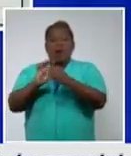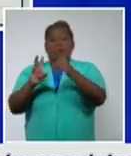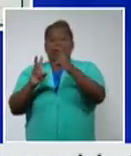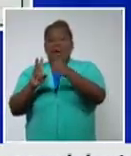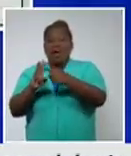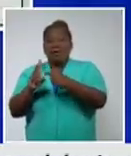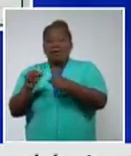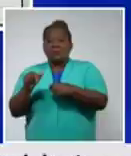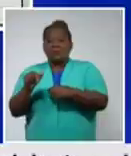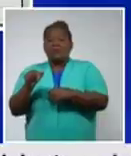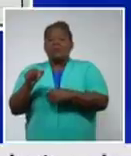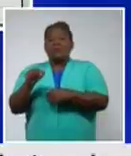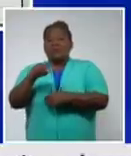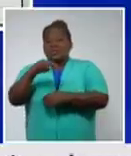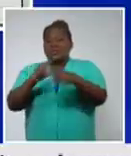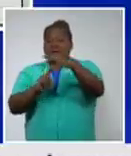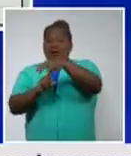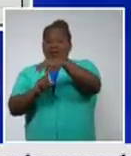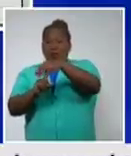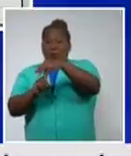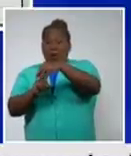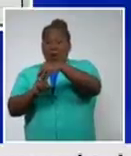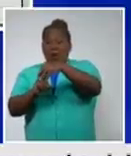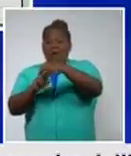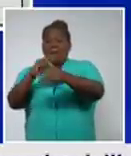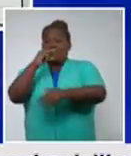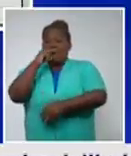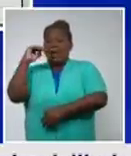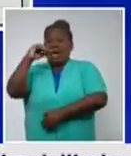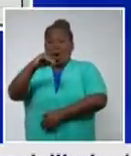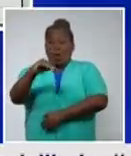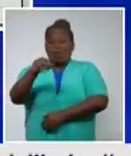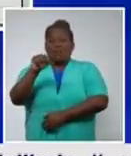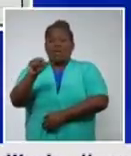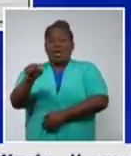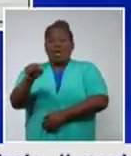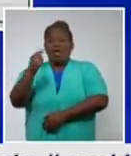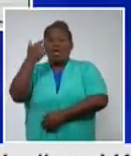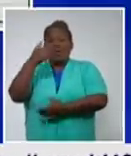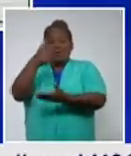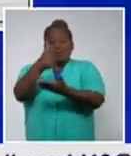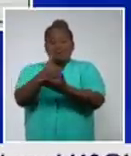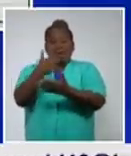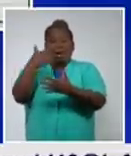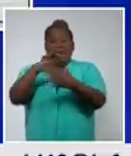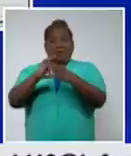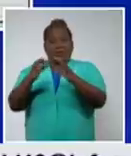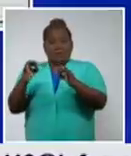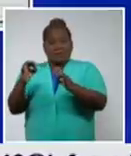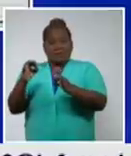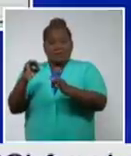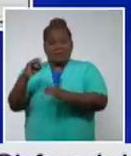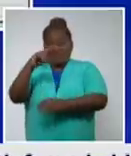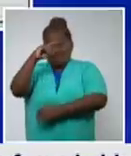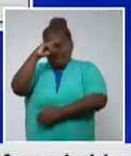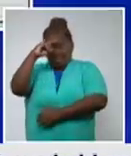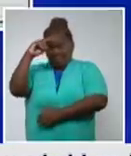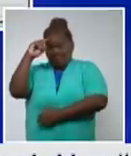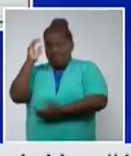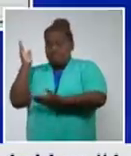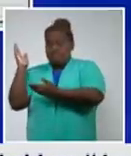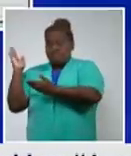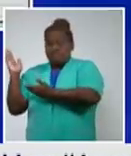Cristóbal, Bahía Honda y el municipio Artemisa. Santi Espíritus, ahí se puede ver, ha